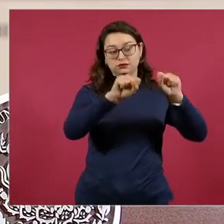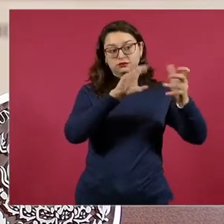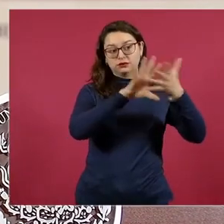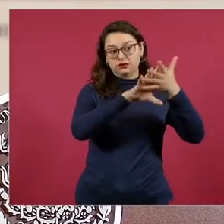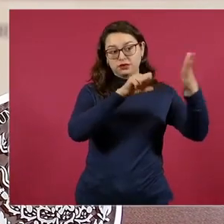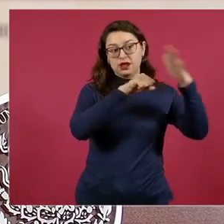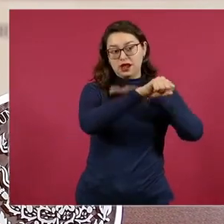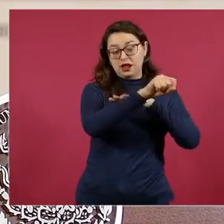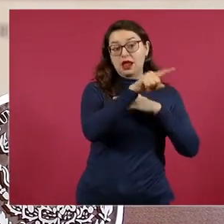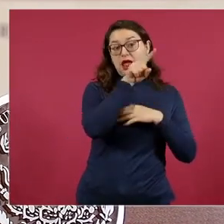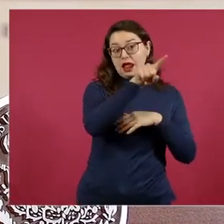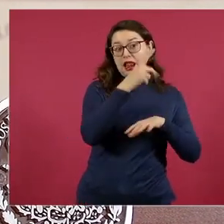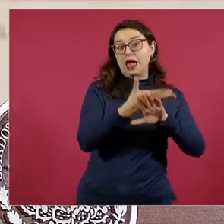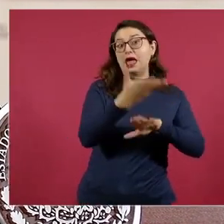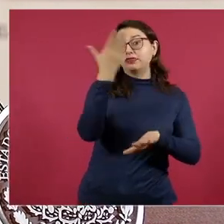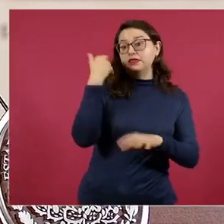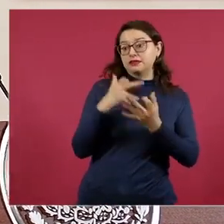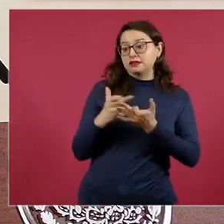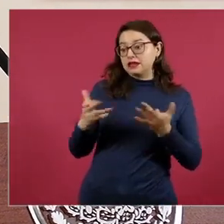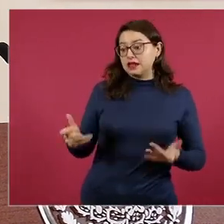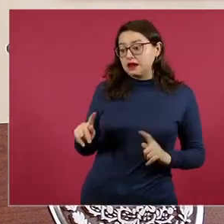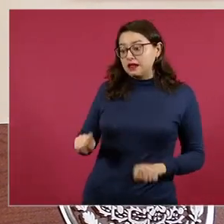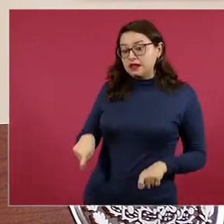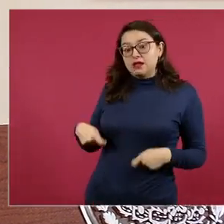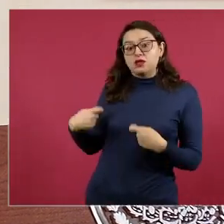García Luna.